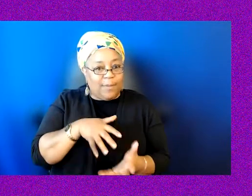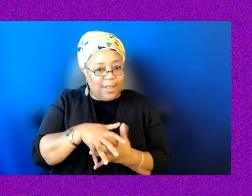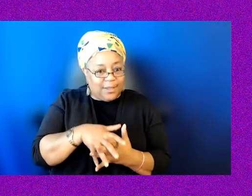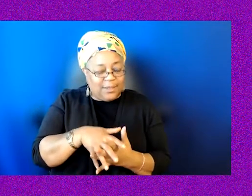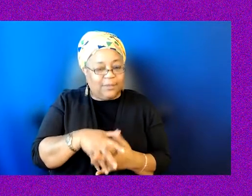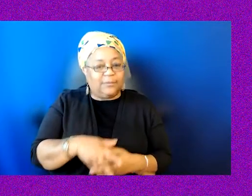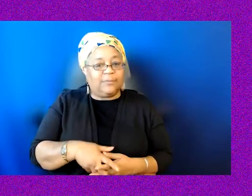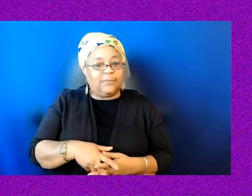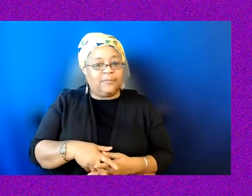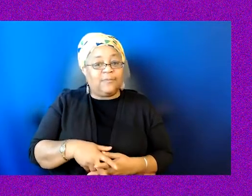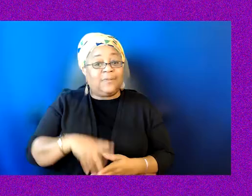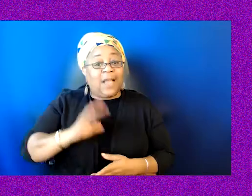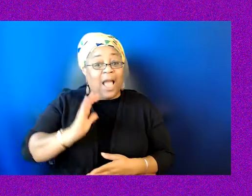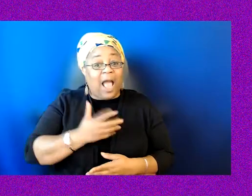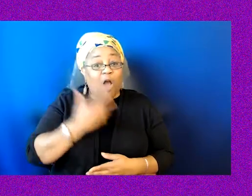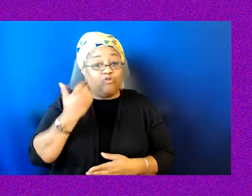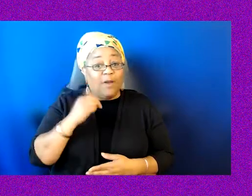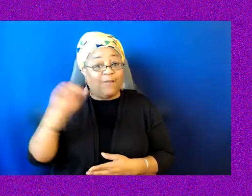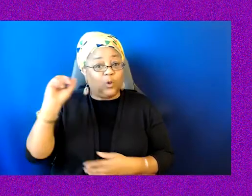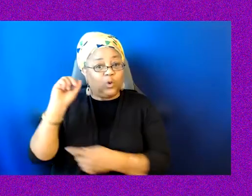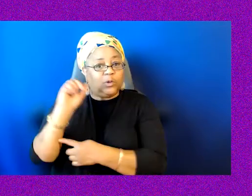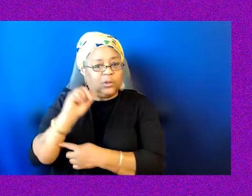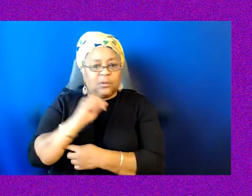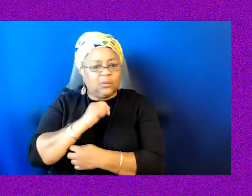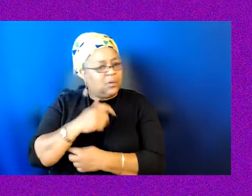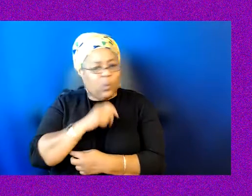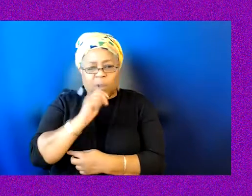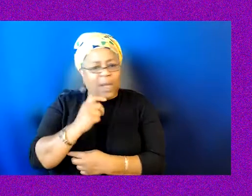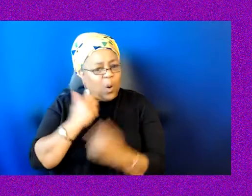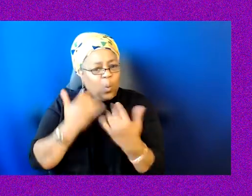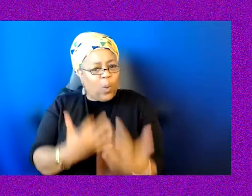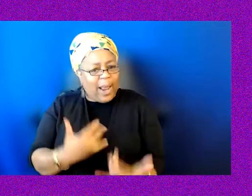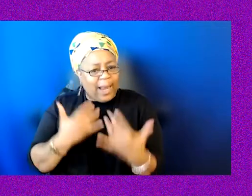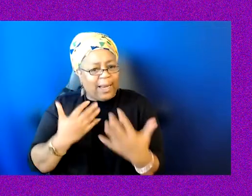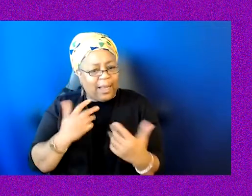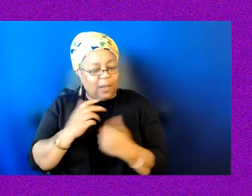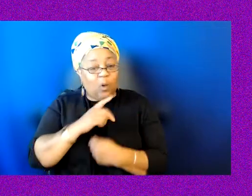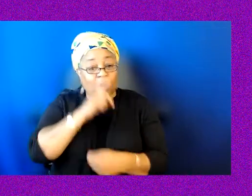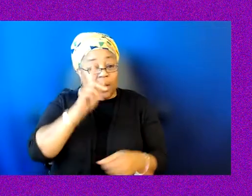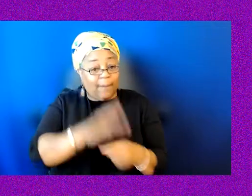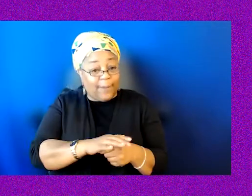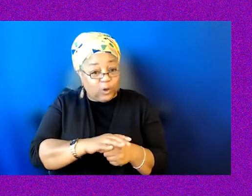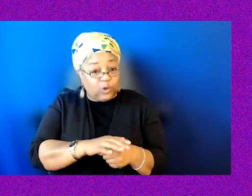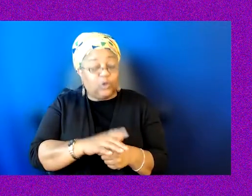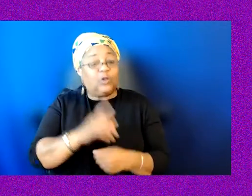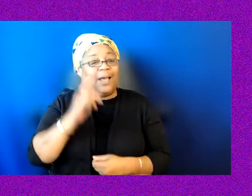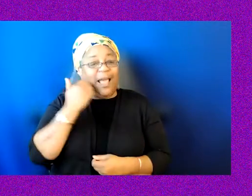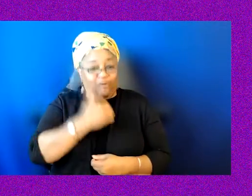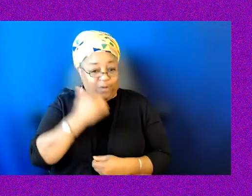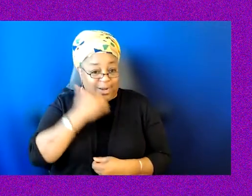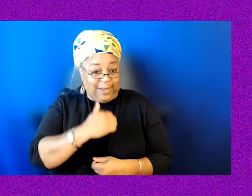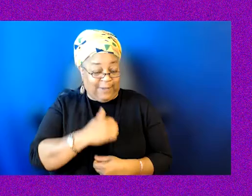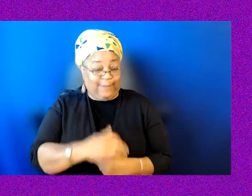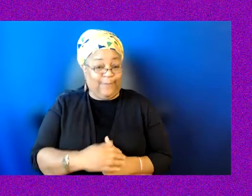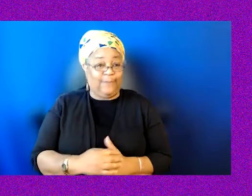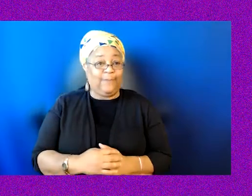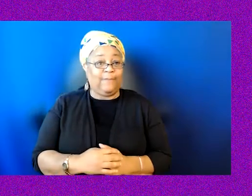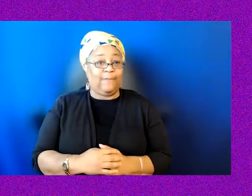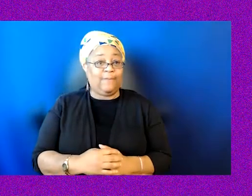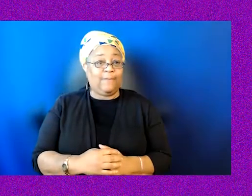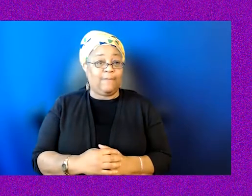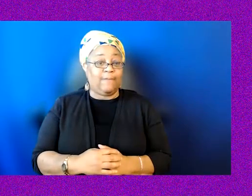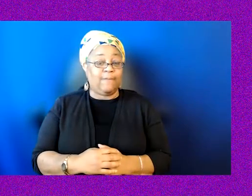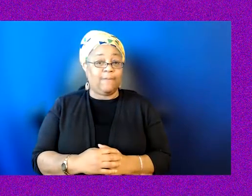de que nuestra revolución no es algo que estamos esperando, sino algo al cual nos